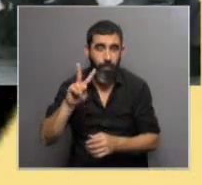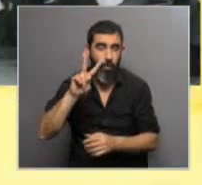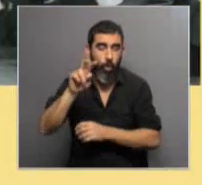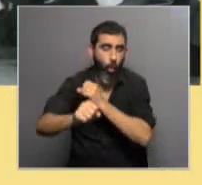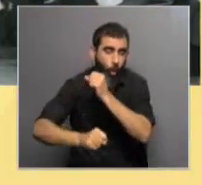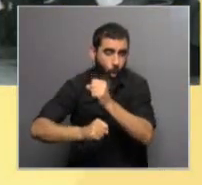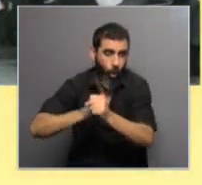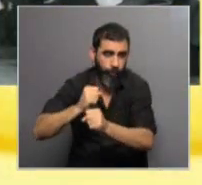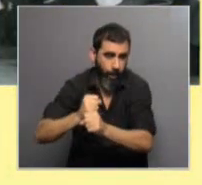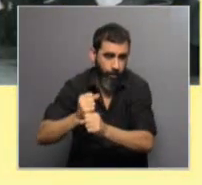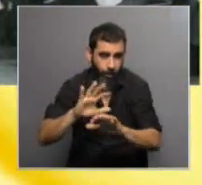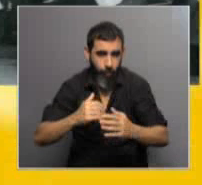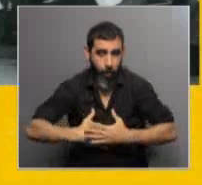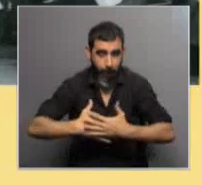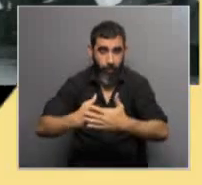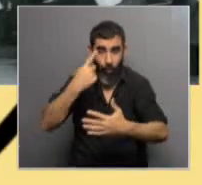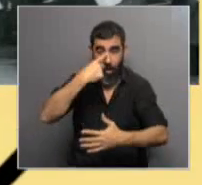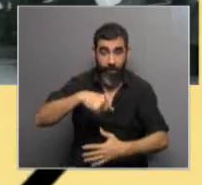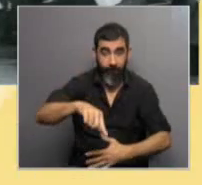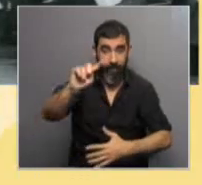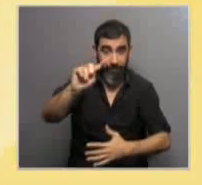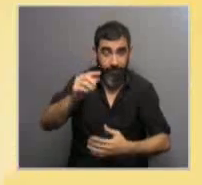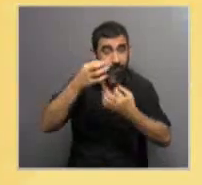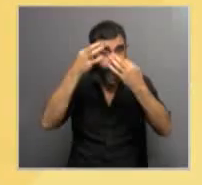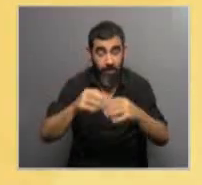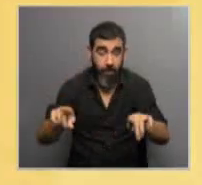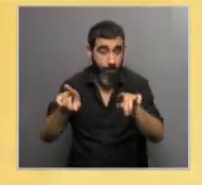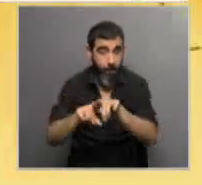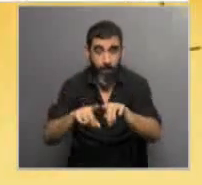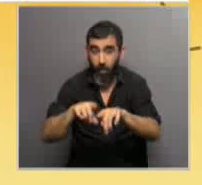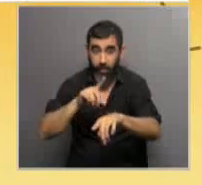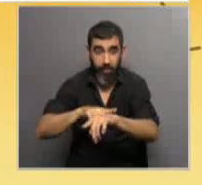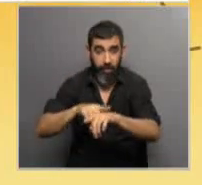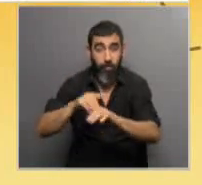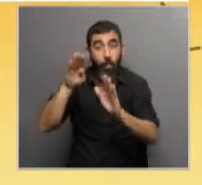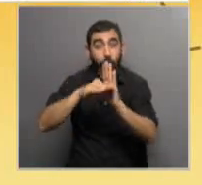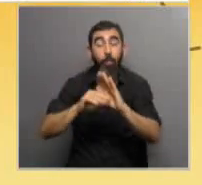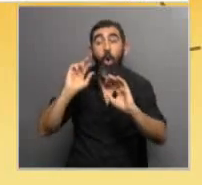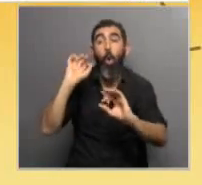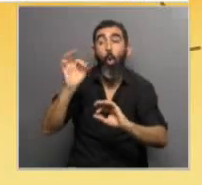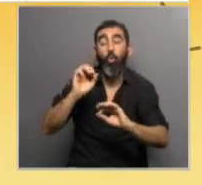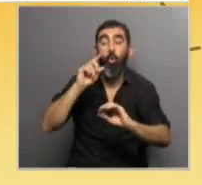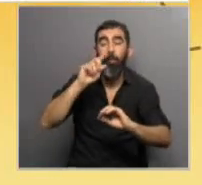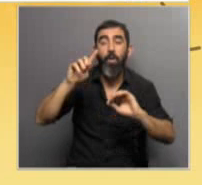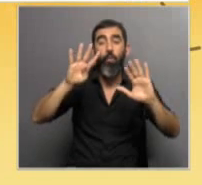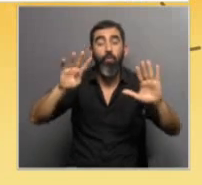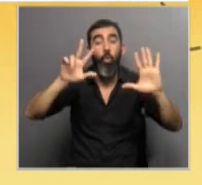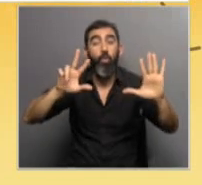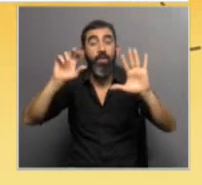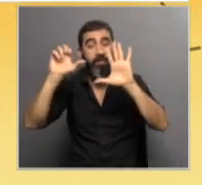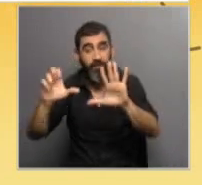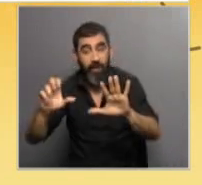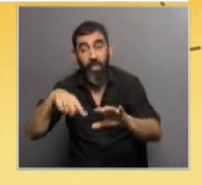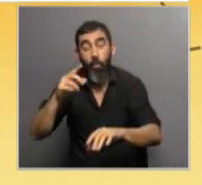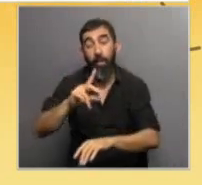dios porque es de la misión deriva del programa en octubre del 86 y en diciembre